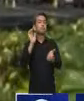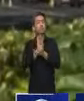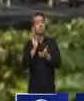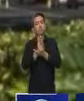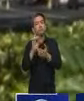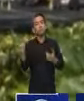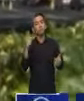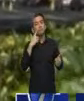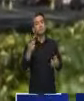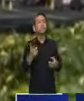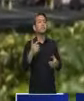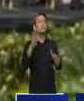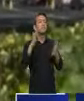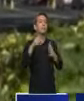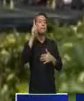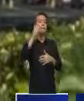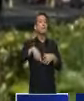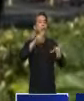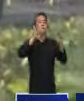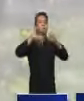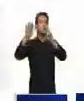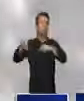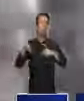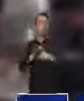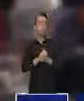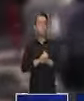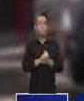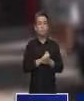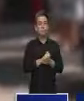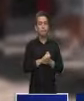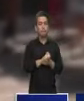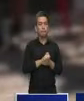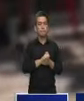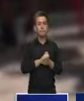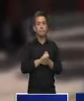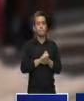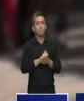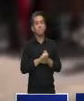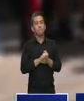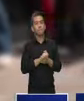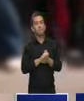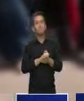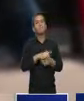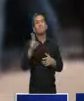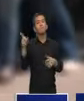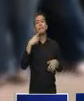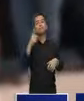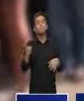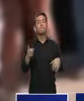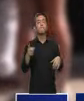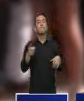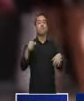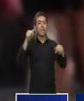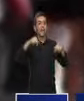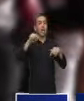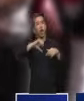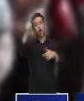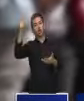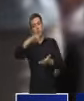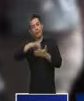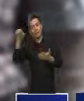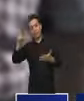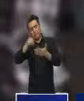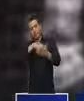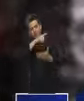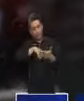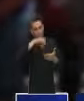de más de 1000 personas con respecto a lo que nos toca acá juntas receptoras de Voto en el exterior la gran oportunidad que se